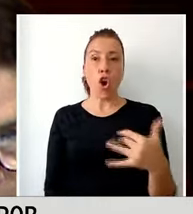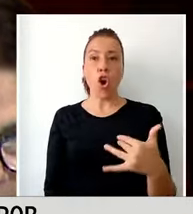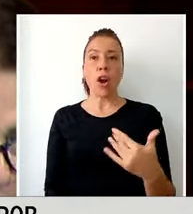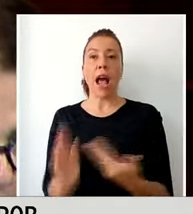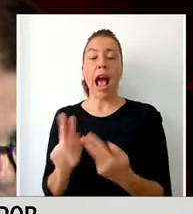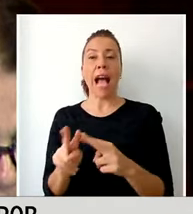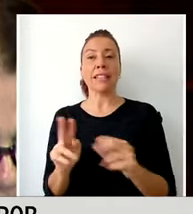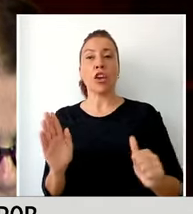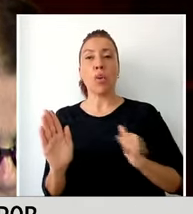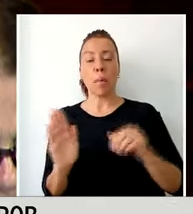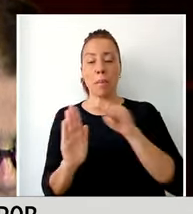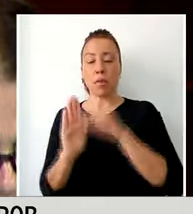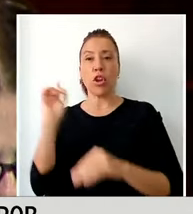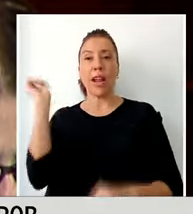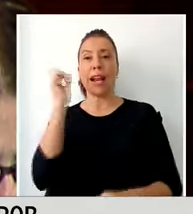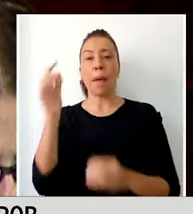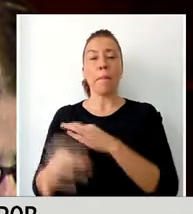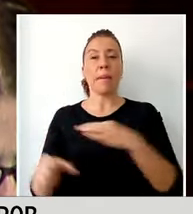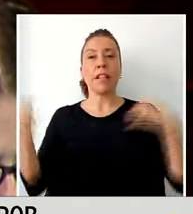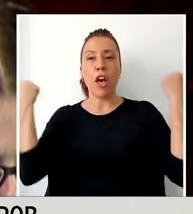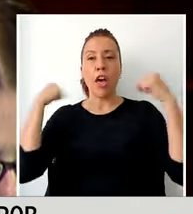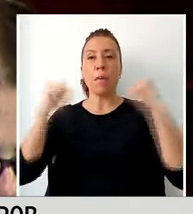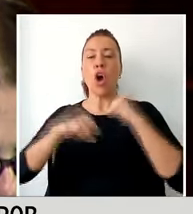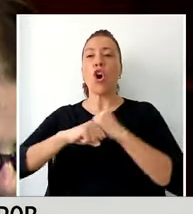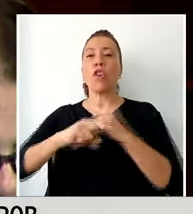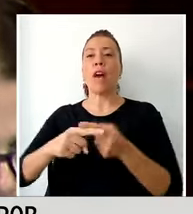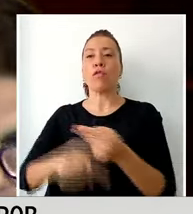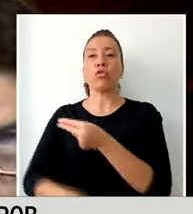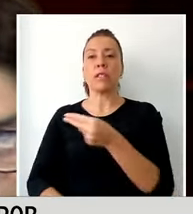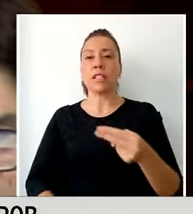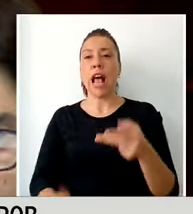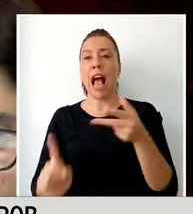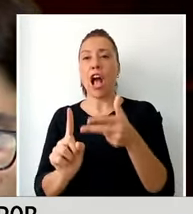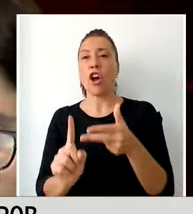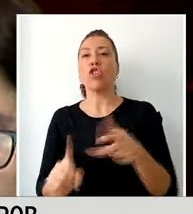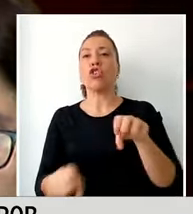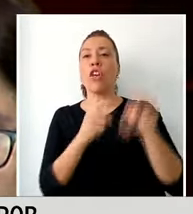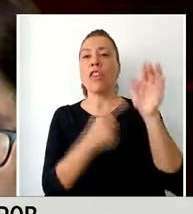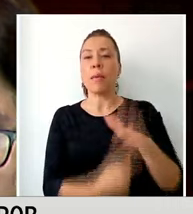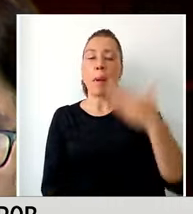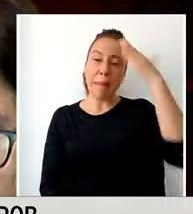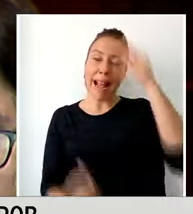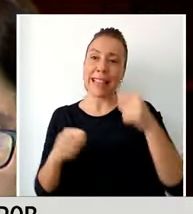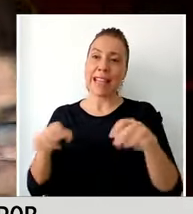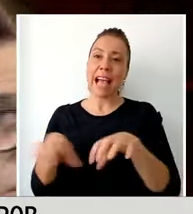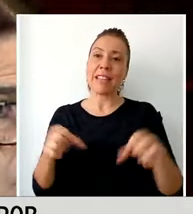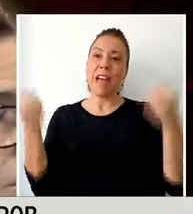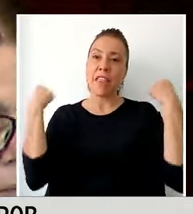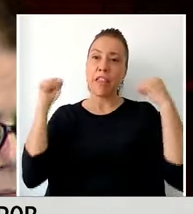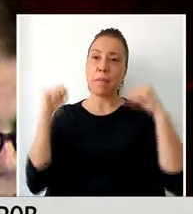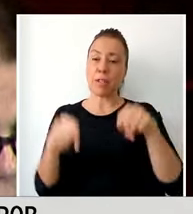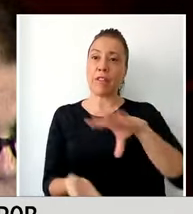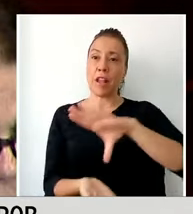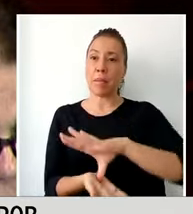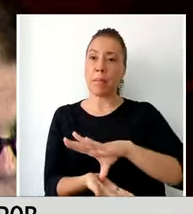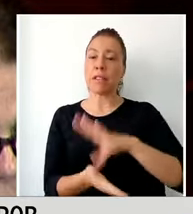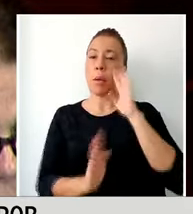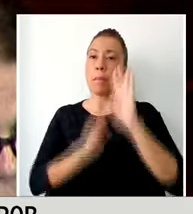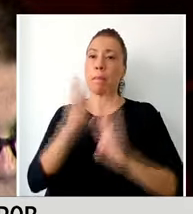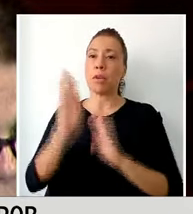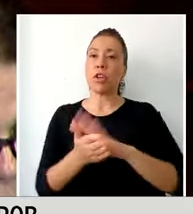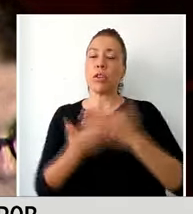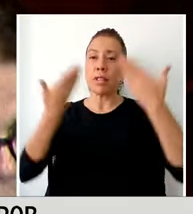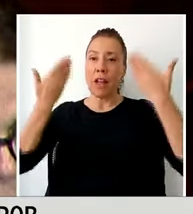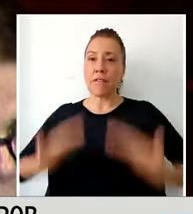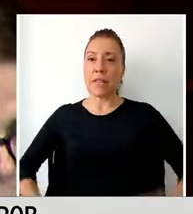general del Ministerio del deporte contra el abuso sexual acoso y discriminación y maltrato en la actividad deportiva nacional velando por la integridad física y